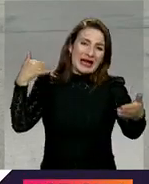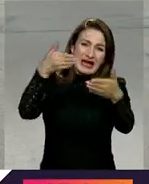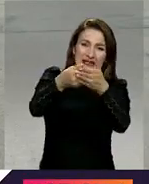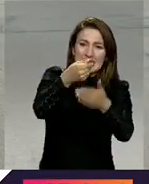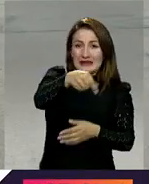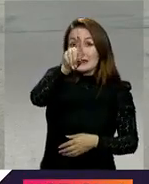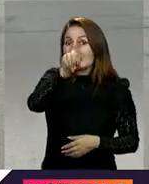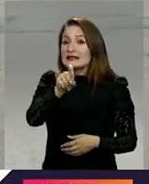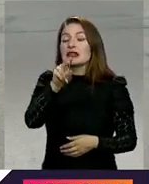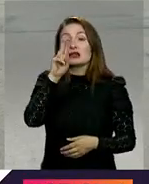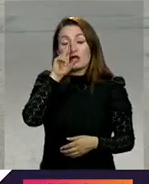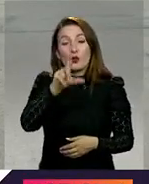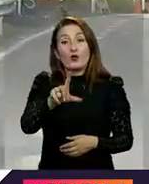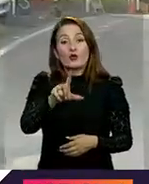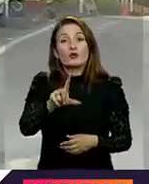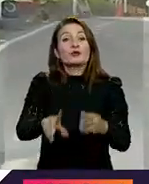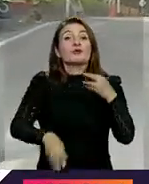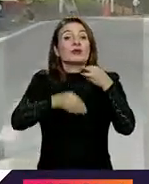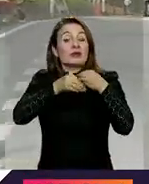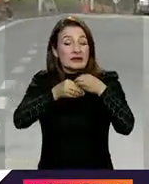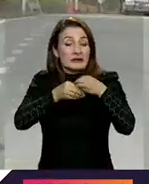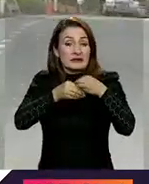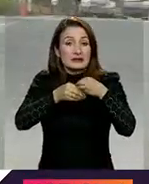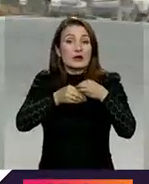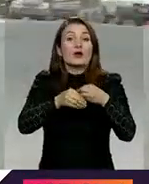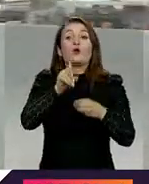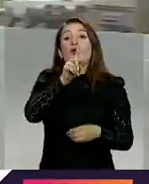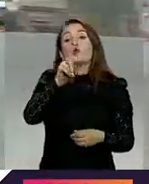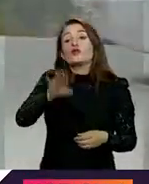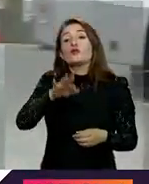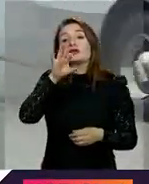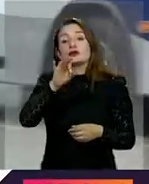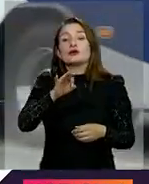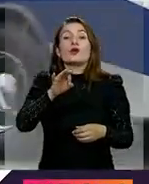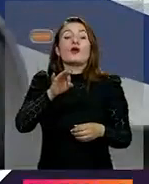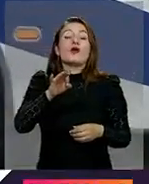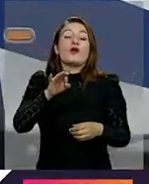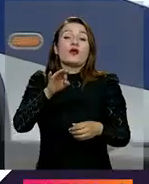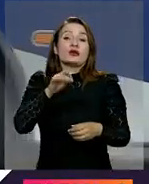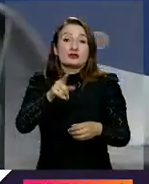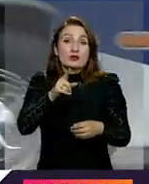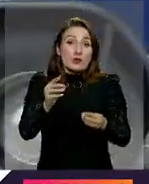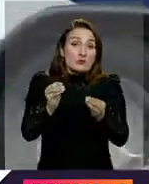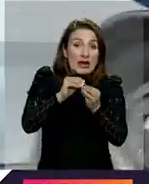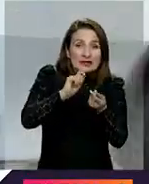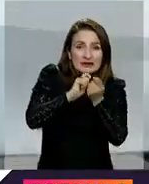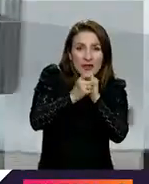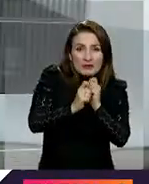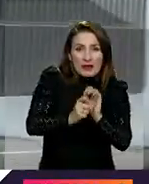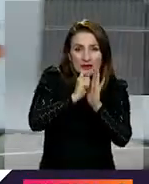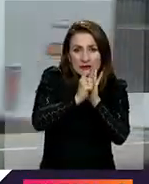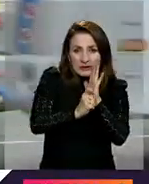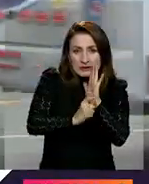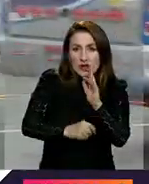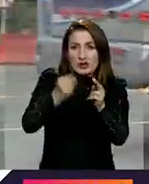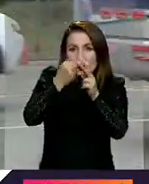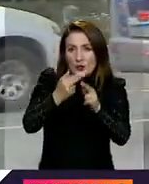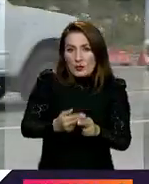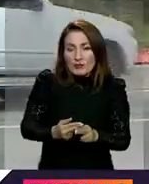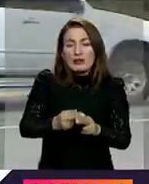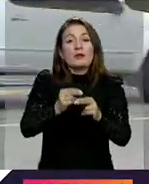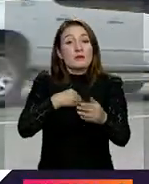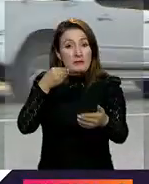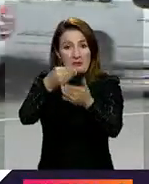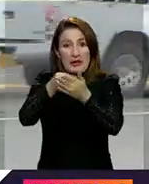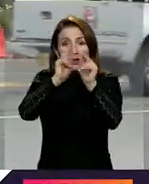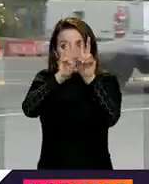el 16 de julio y adicionalmente un 1% de descuento si actualizan datos. El pago lo pueden realizar por internet